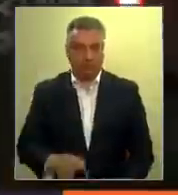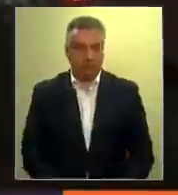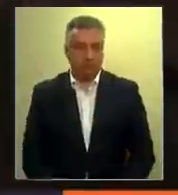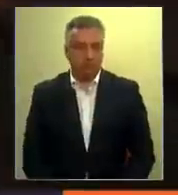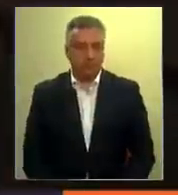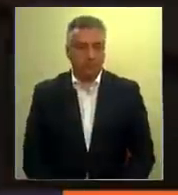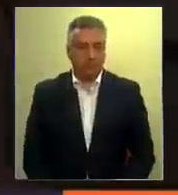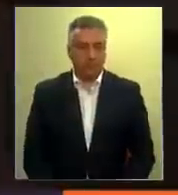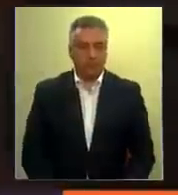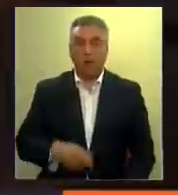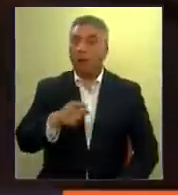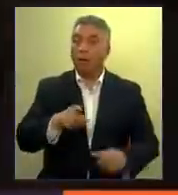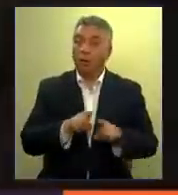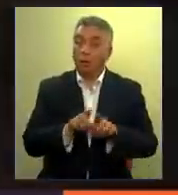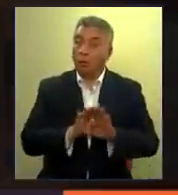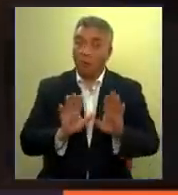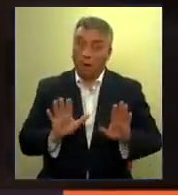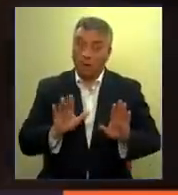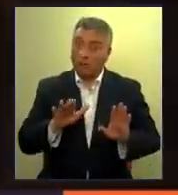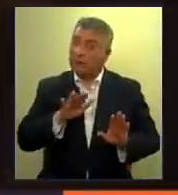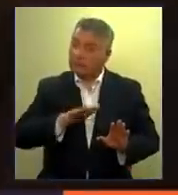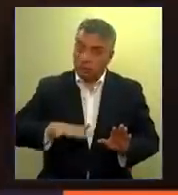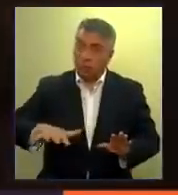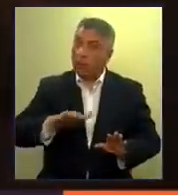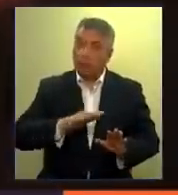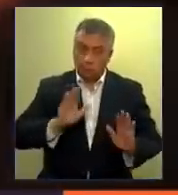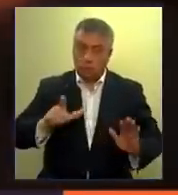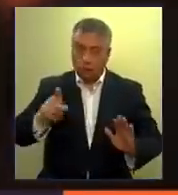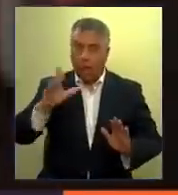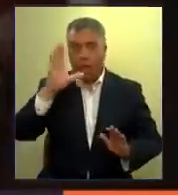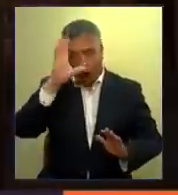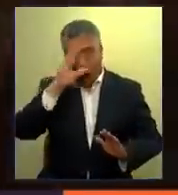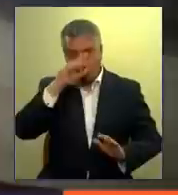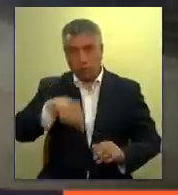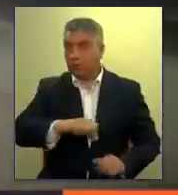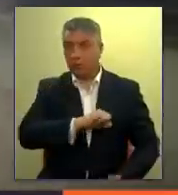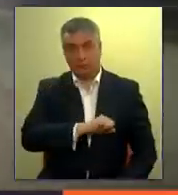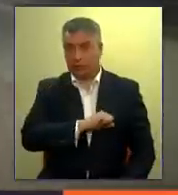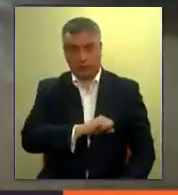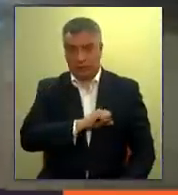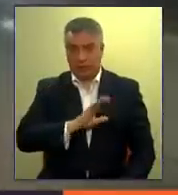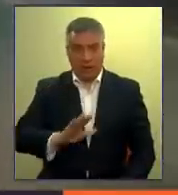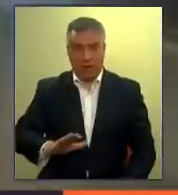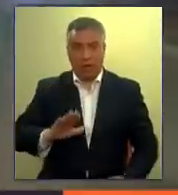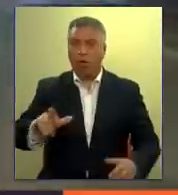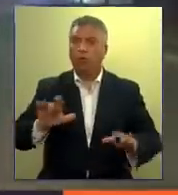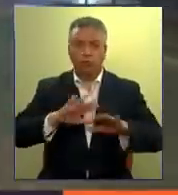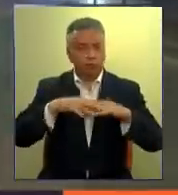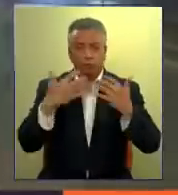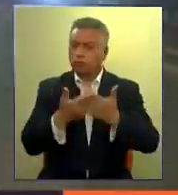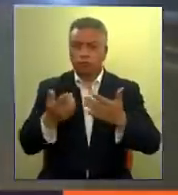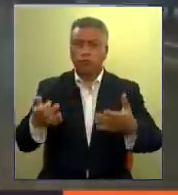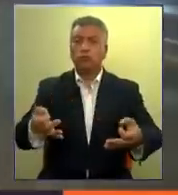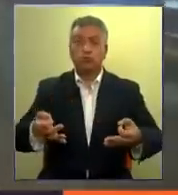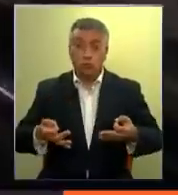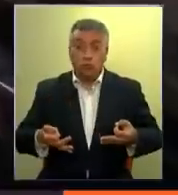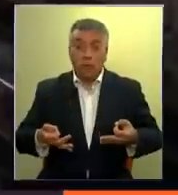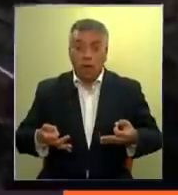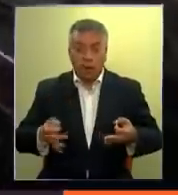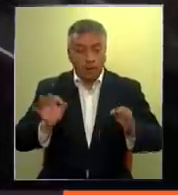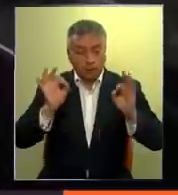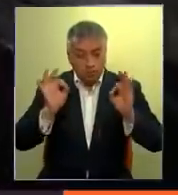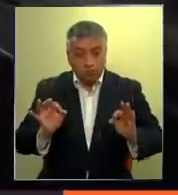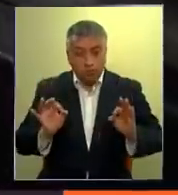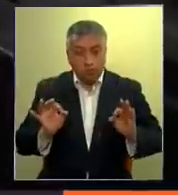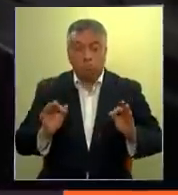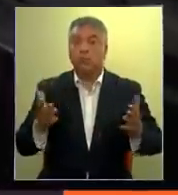Pero no es una situación muy distinta a la que suele verse durante las noches en Santiago. En suma, jornadas relativamente tranquilas en la vía